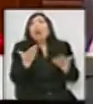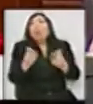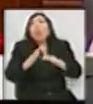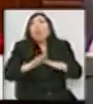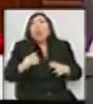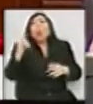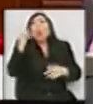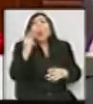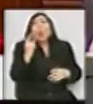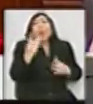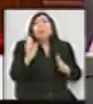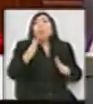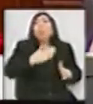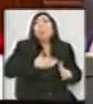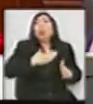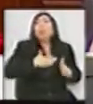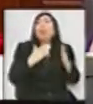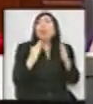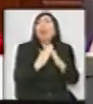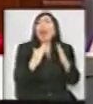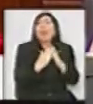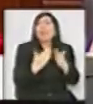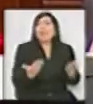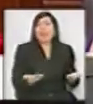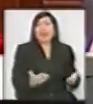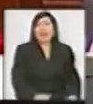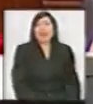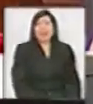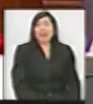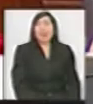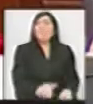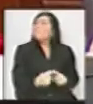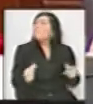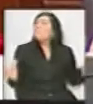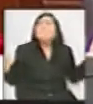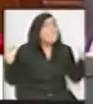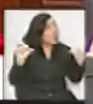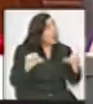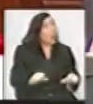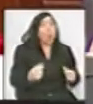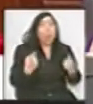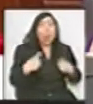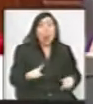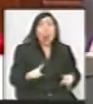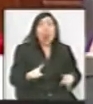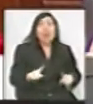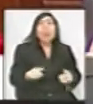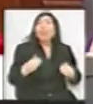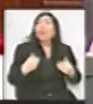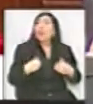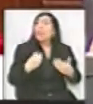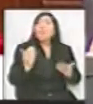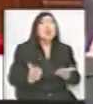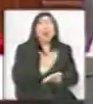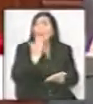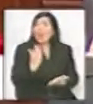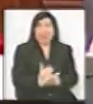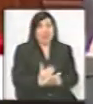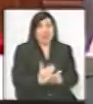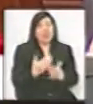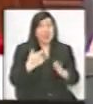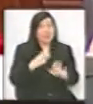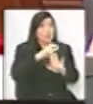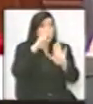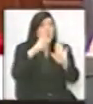con urgencia sus propios mecanismos de autoconstrucción en momentos de situación de crisis entonces este